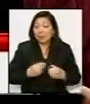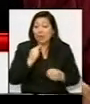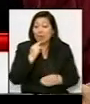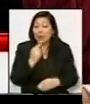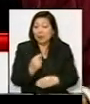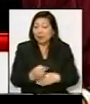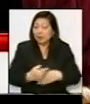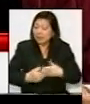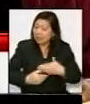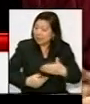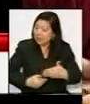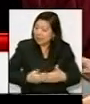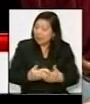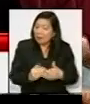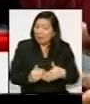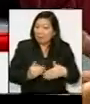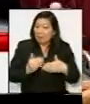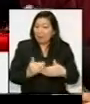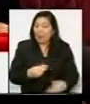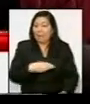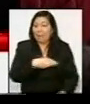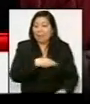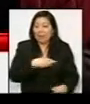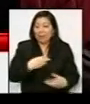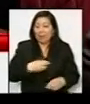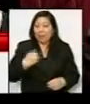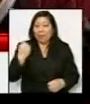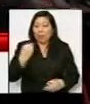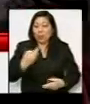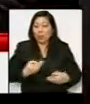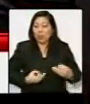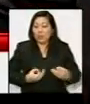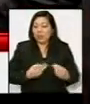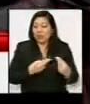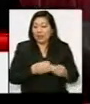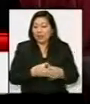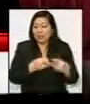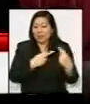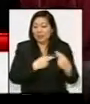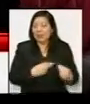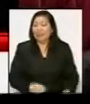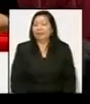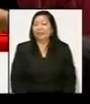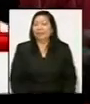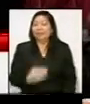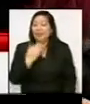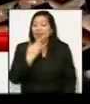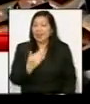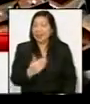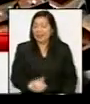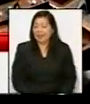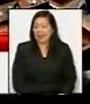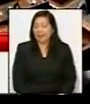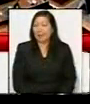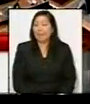acusación si tienen amplia autonomía el ministerio público el poder judicial para determinar la responsabilidad del alto funcionario y